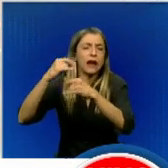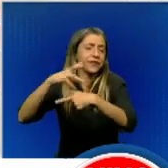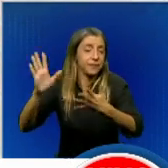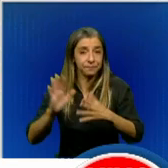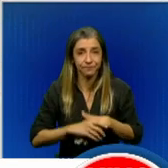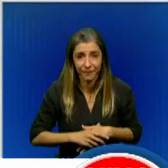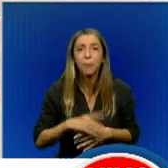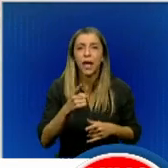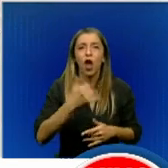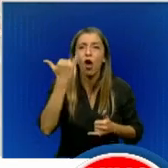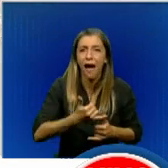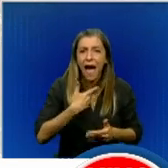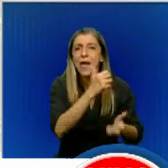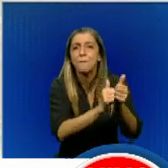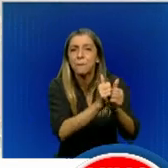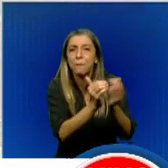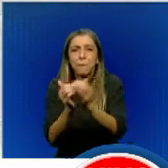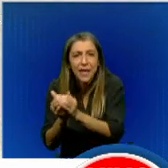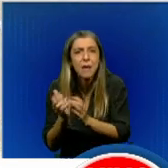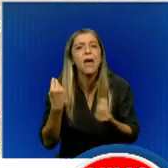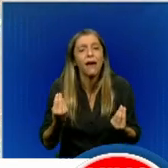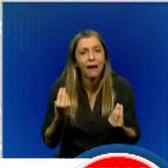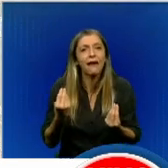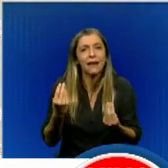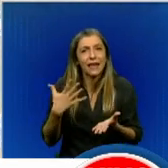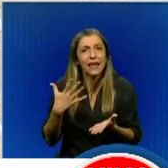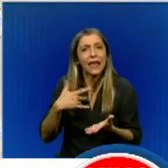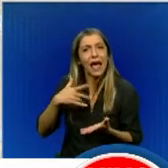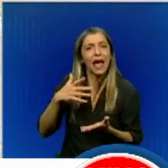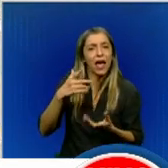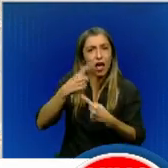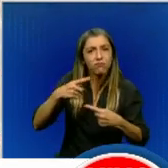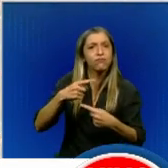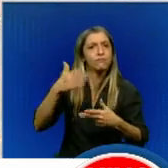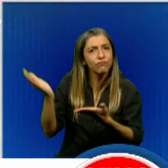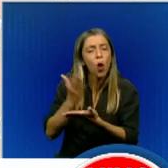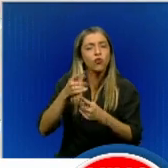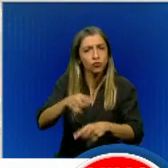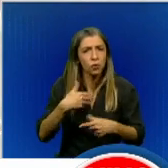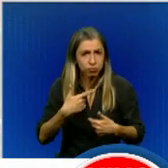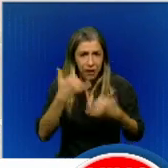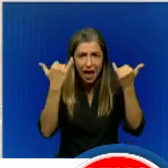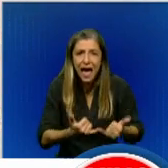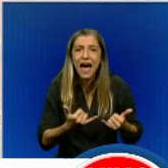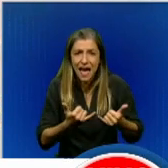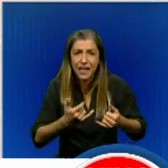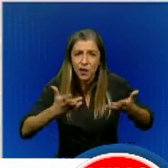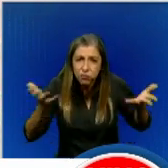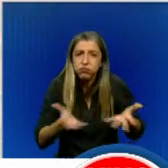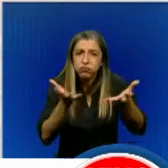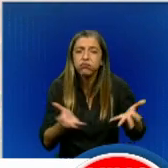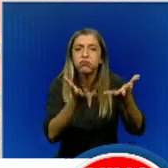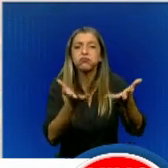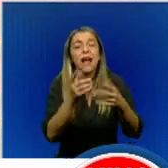en eso es tener un proyecto integral la industria creció interanualmente en